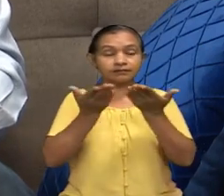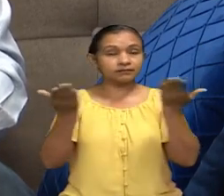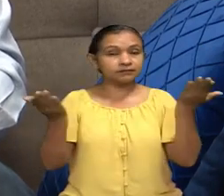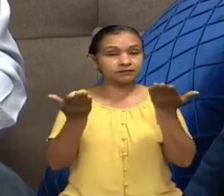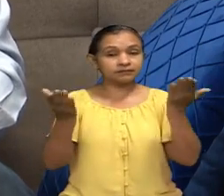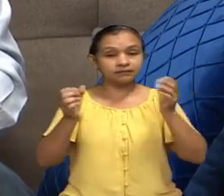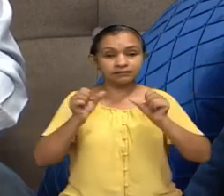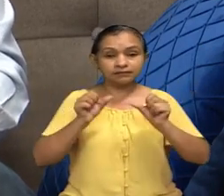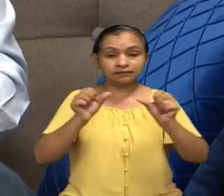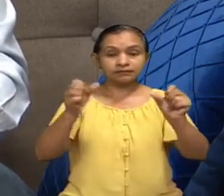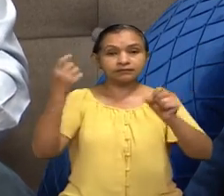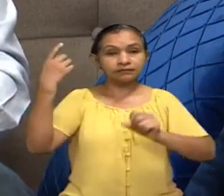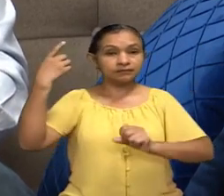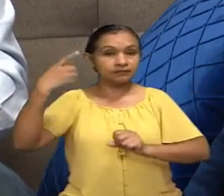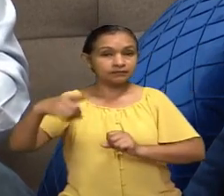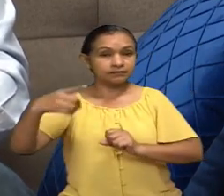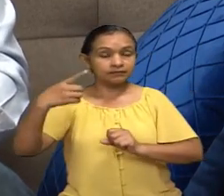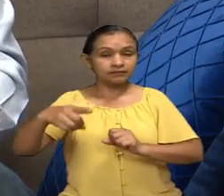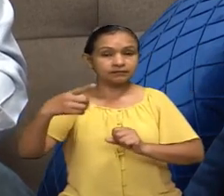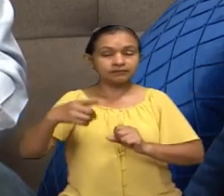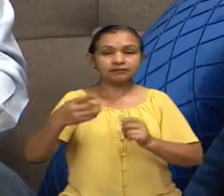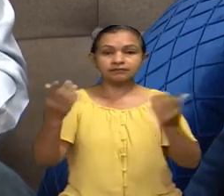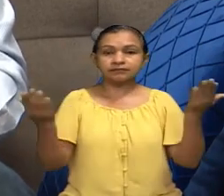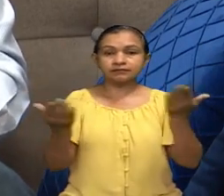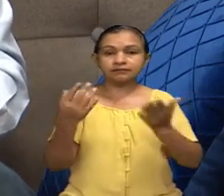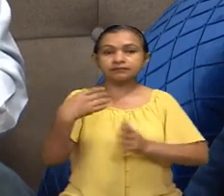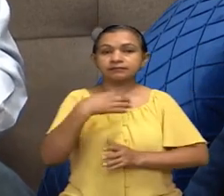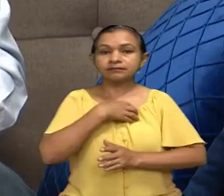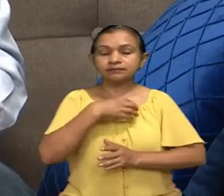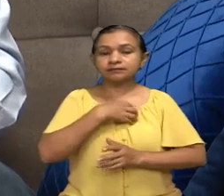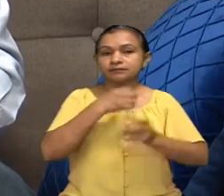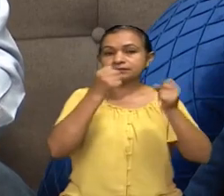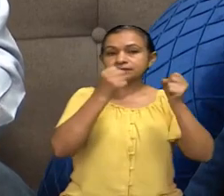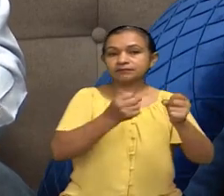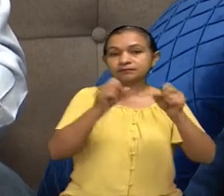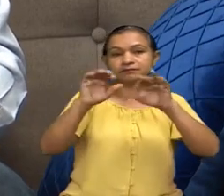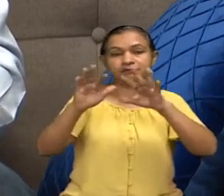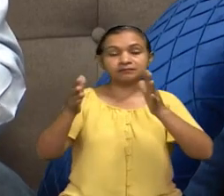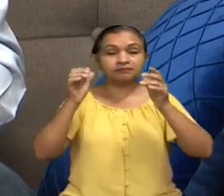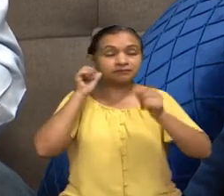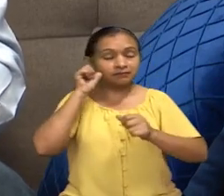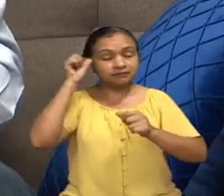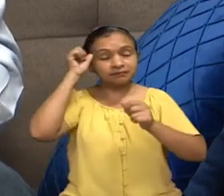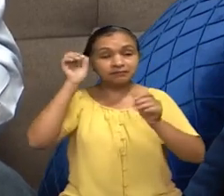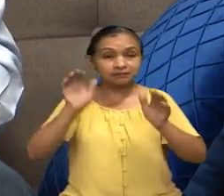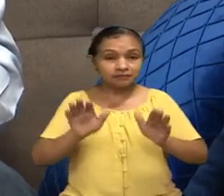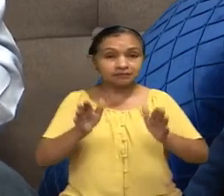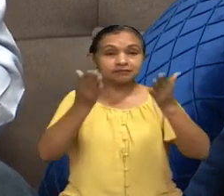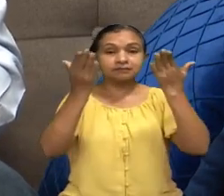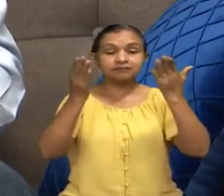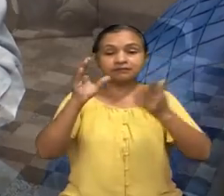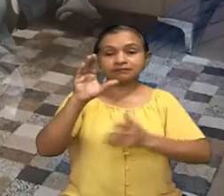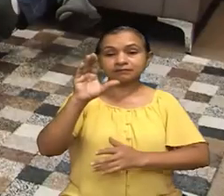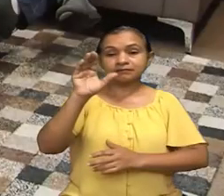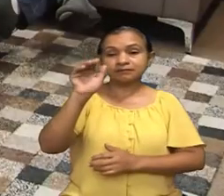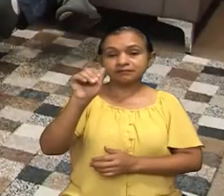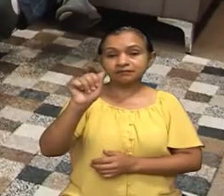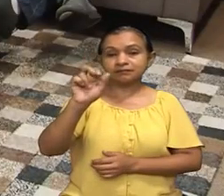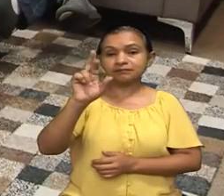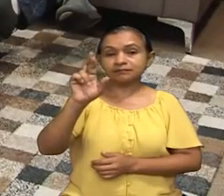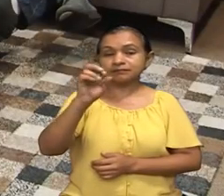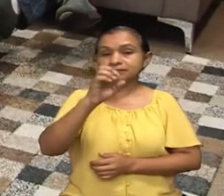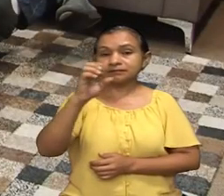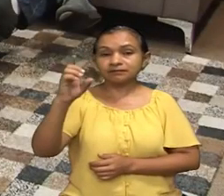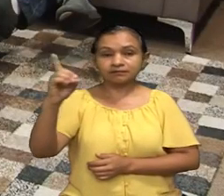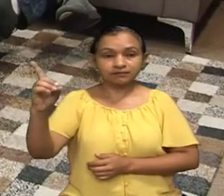de restitución de derechos, pues precisamente de nuestras y nuestros adultos mayores. Con nosotros la compañera Carol Herrera, directora del